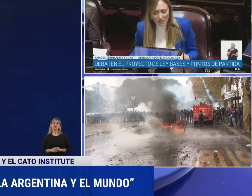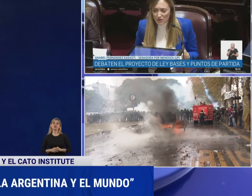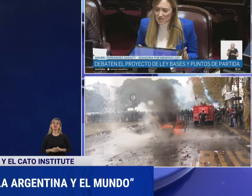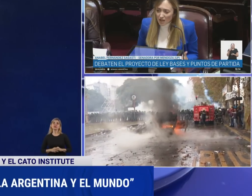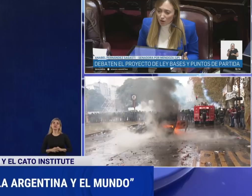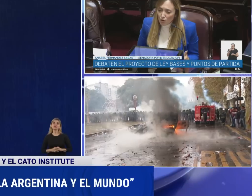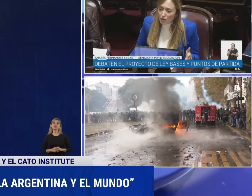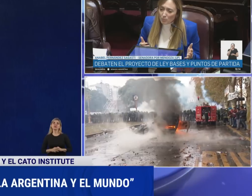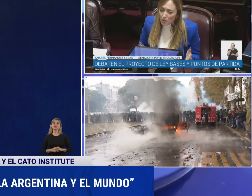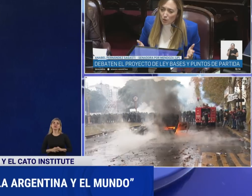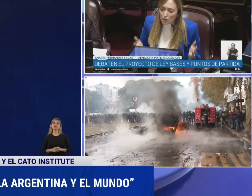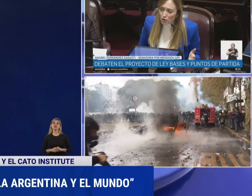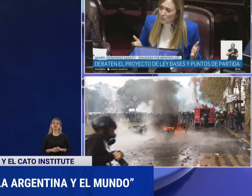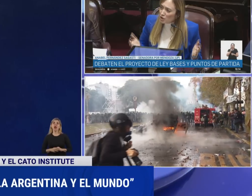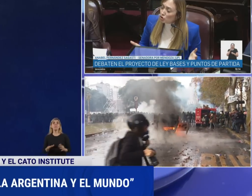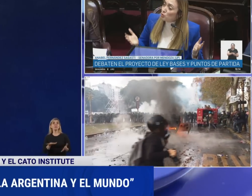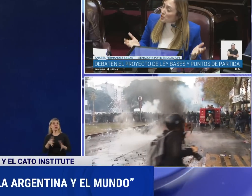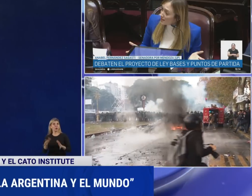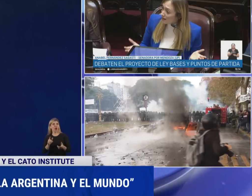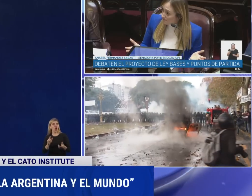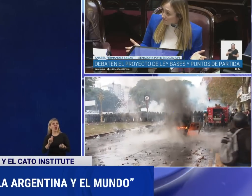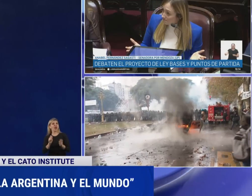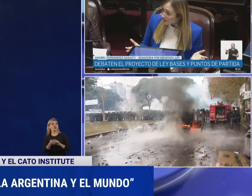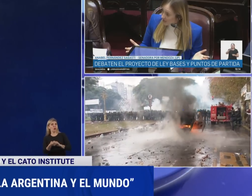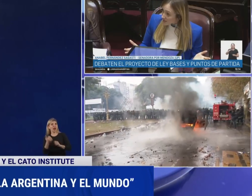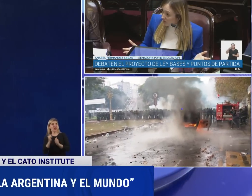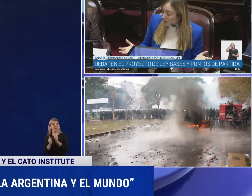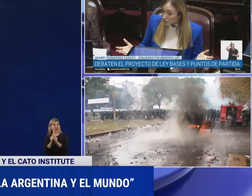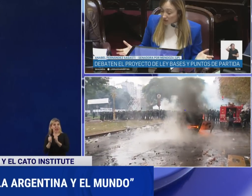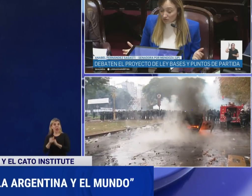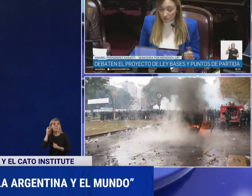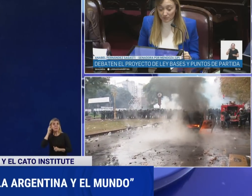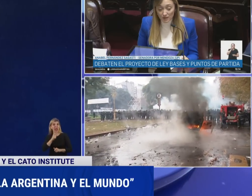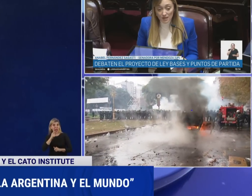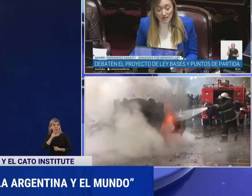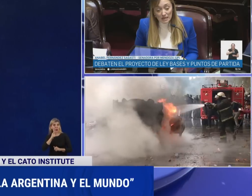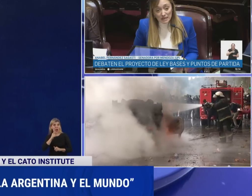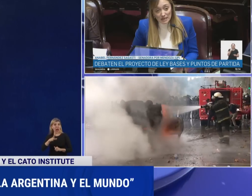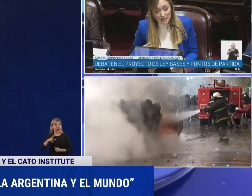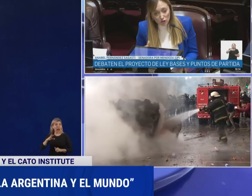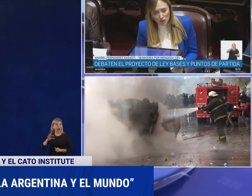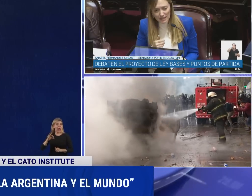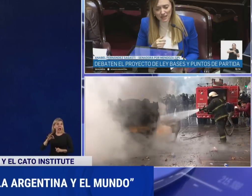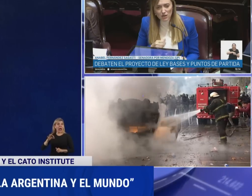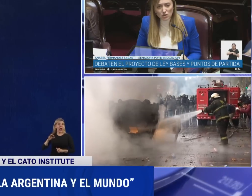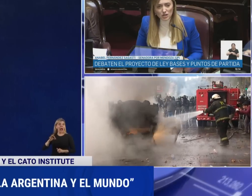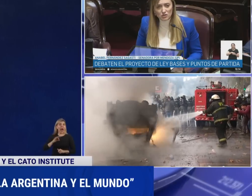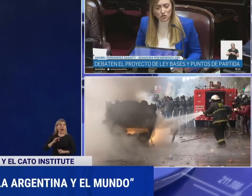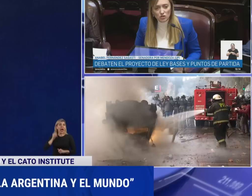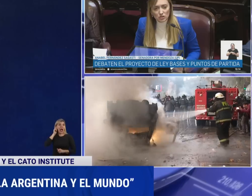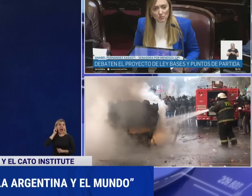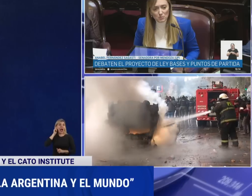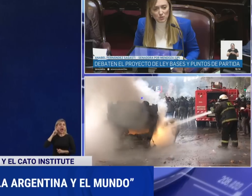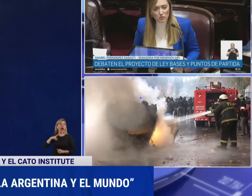la reforma estructural más grande que se hizo en Argentina en la historia fue la de Menem en los 90. La reforma que